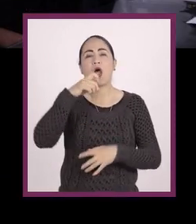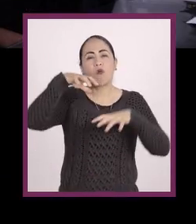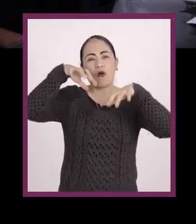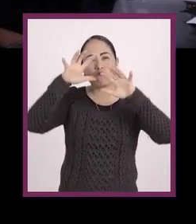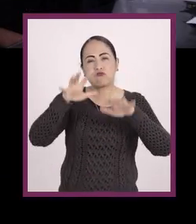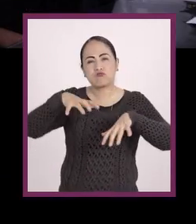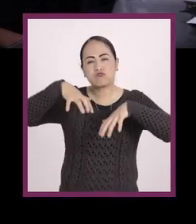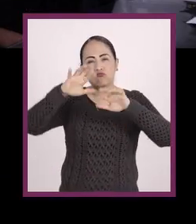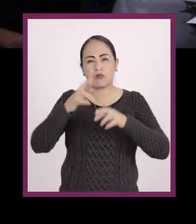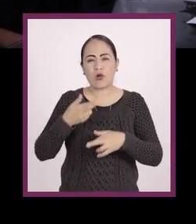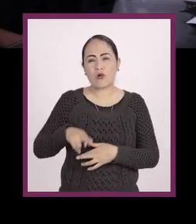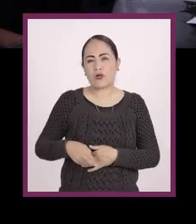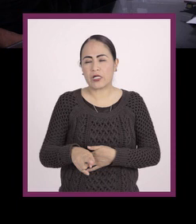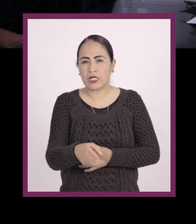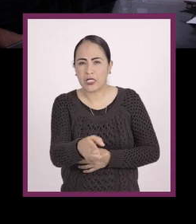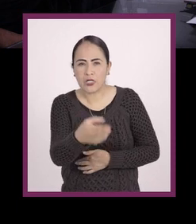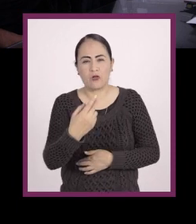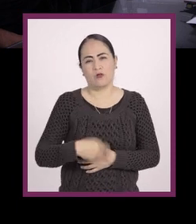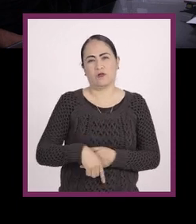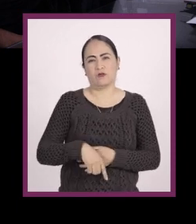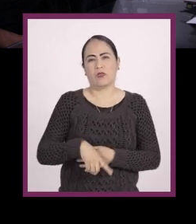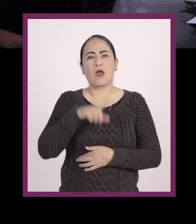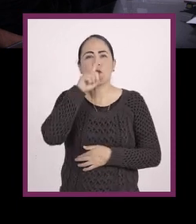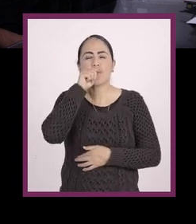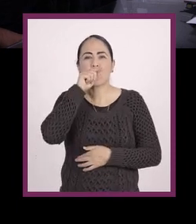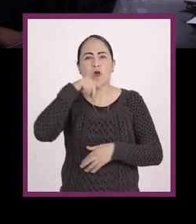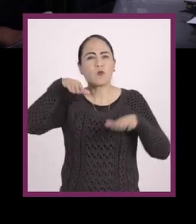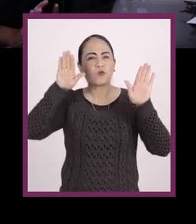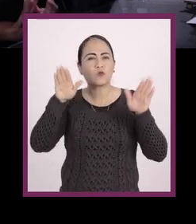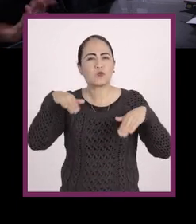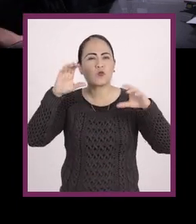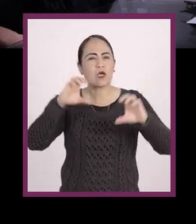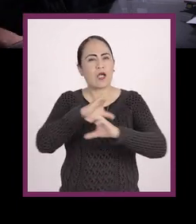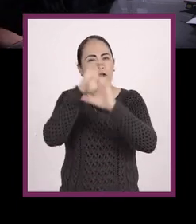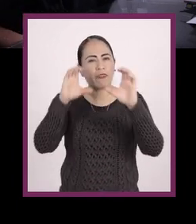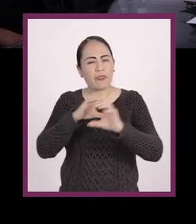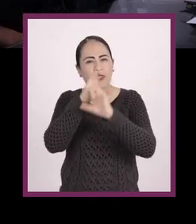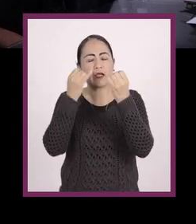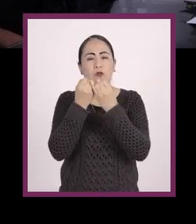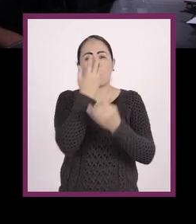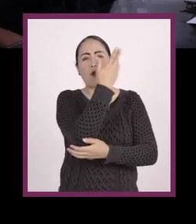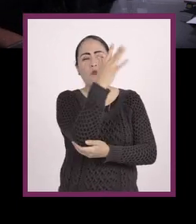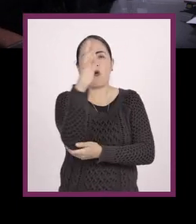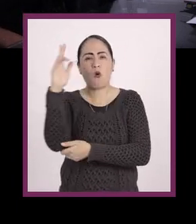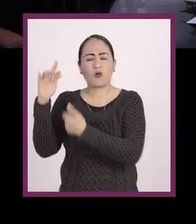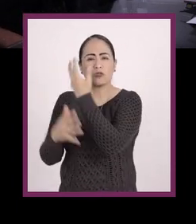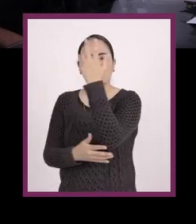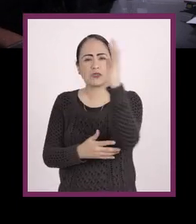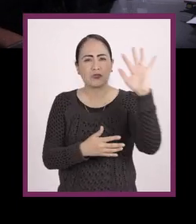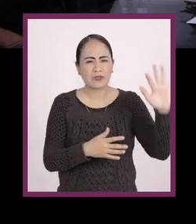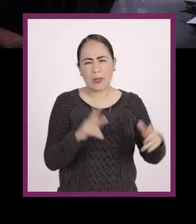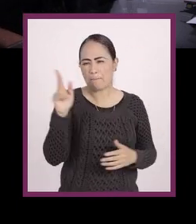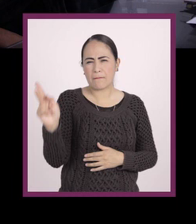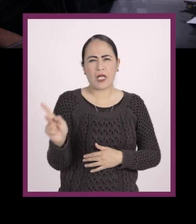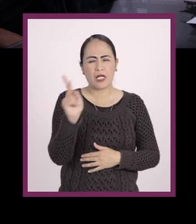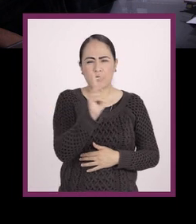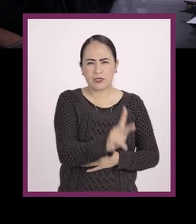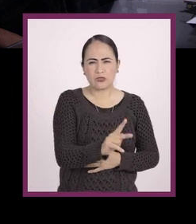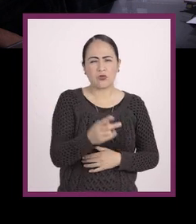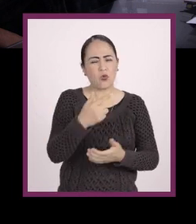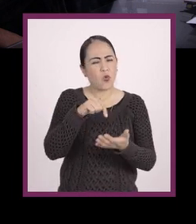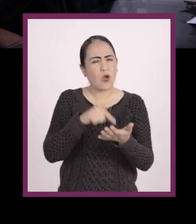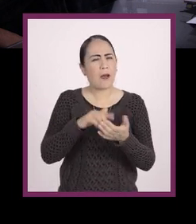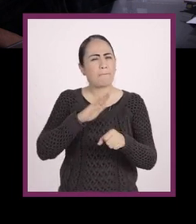nos referimos a lluvias ríos canto de aves sonidos de atmósferas completas como bosque